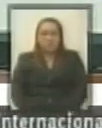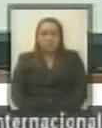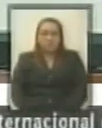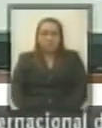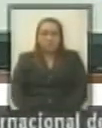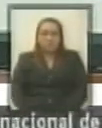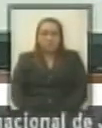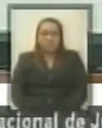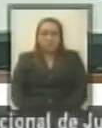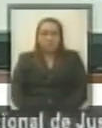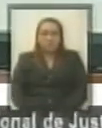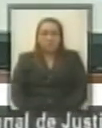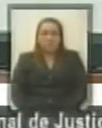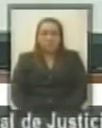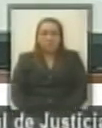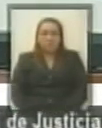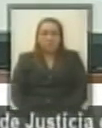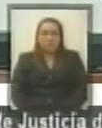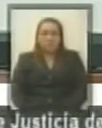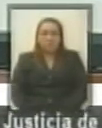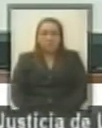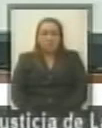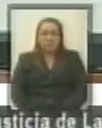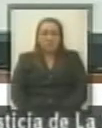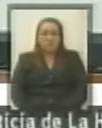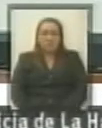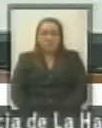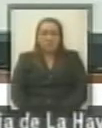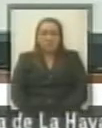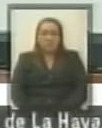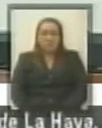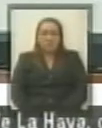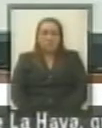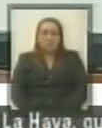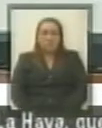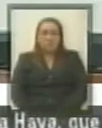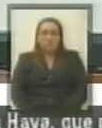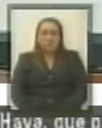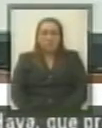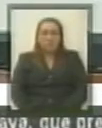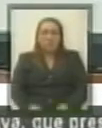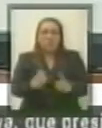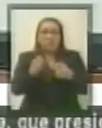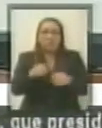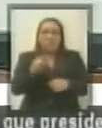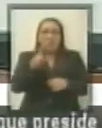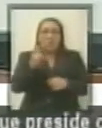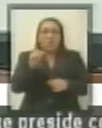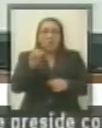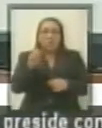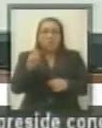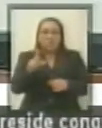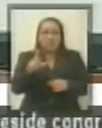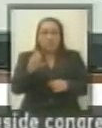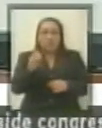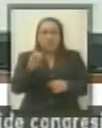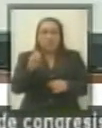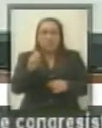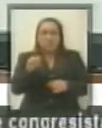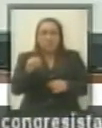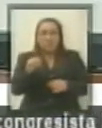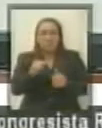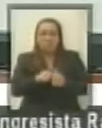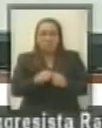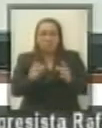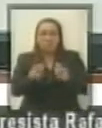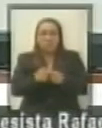La comisión de selección de OSIPTEL, vamos a tratar caso por caso, son dos casos que son, uno es OSIPTEL y el otro es OSITRAN. Tratemos el caso